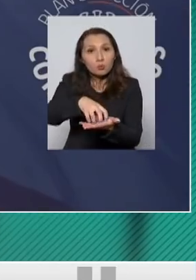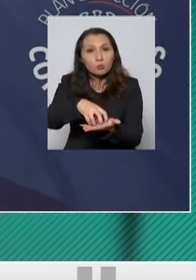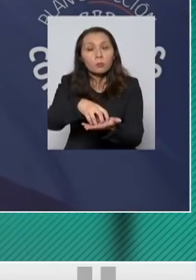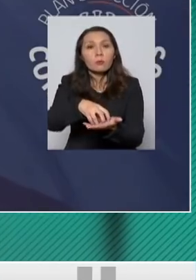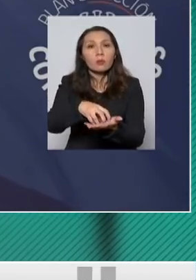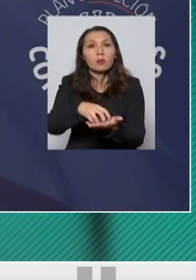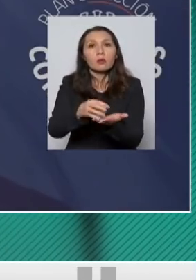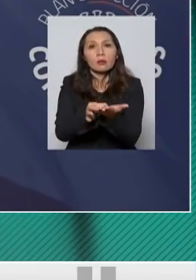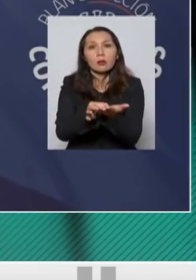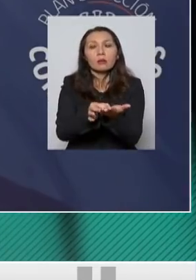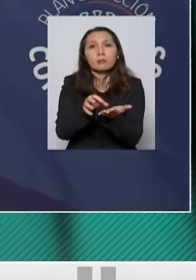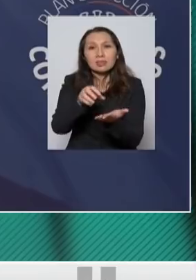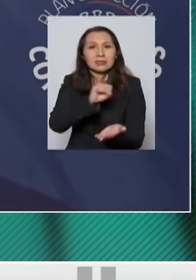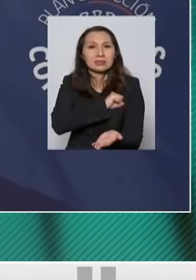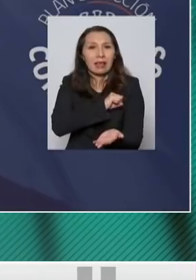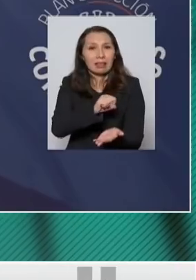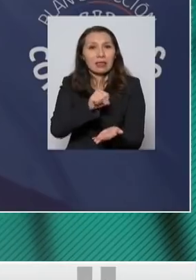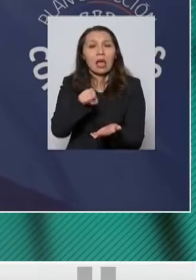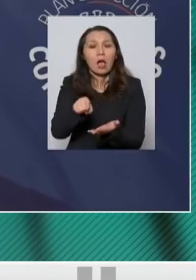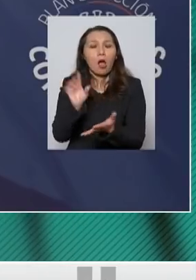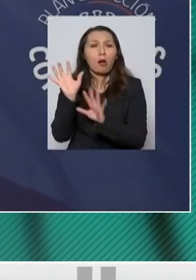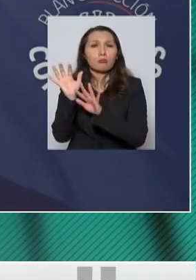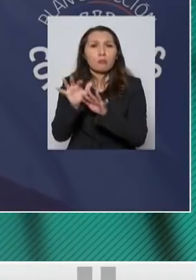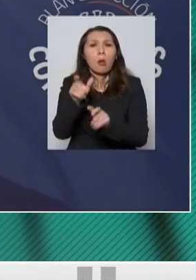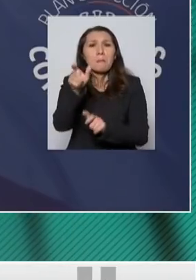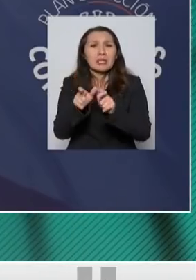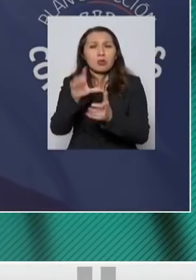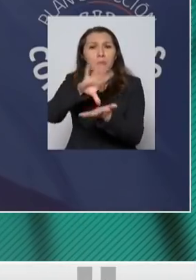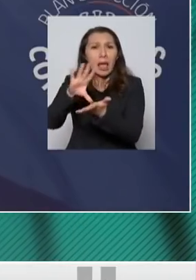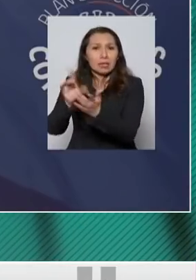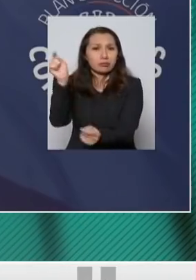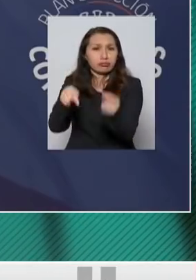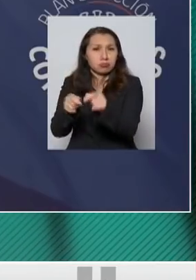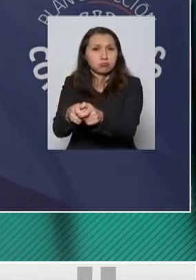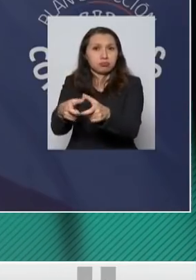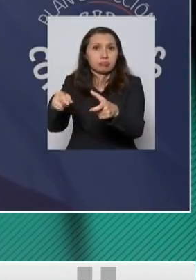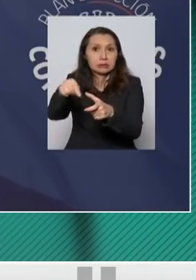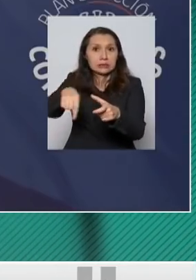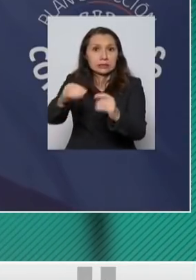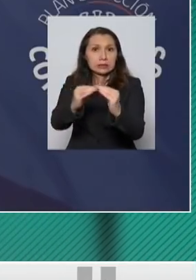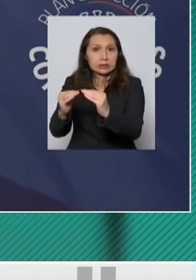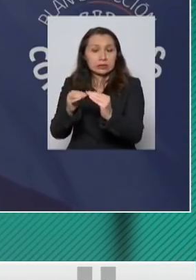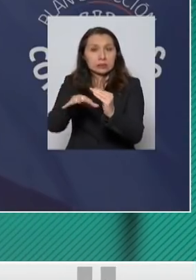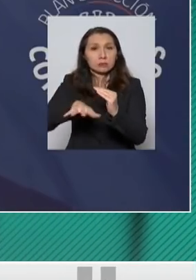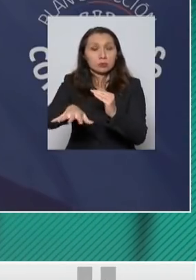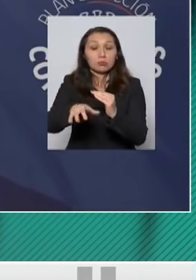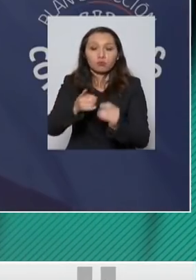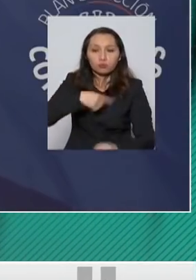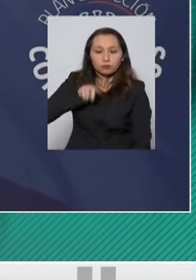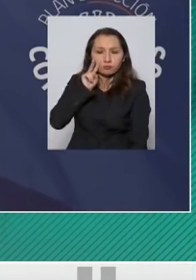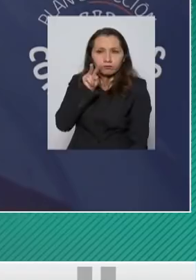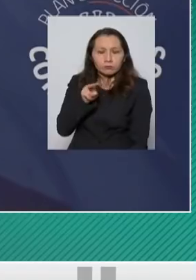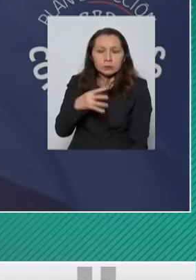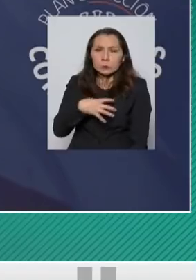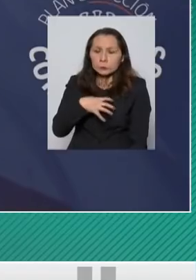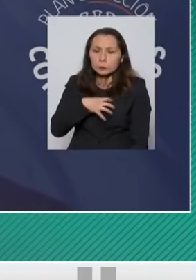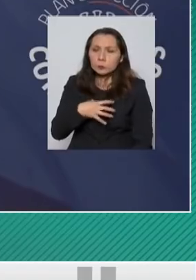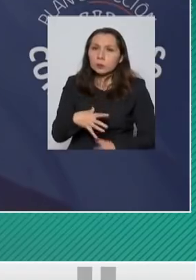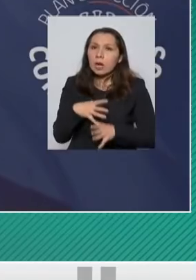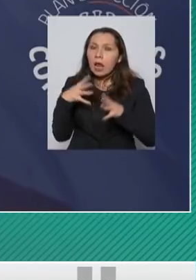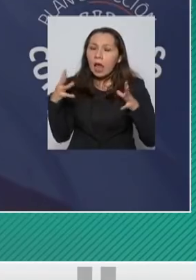localidad en alguna parte de Santiago donde hay una concentración de inmigrantes. Nosotros tenemos un temor